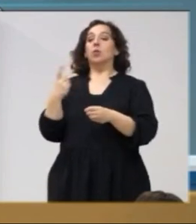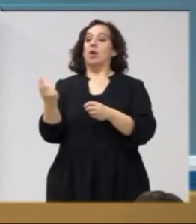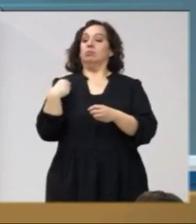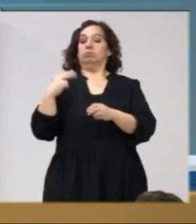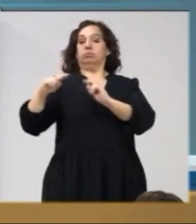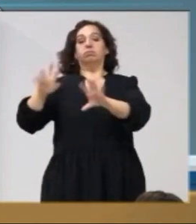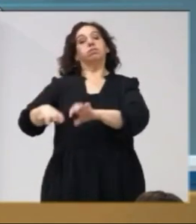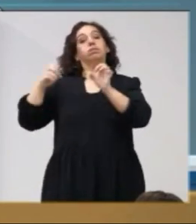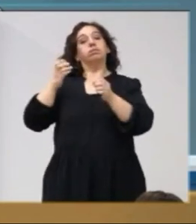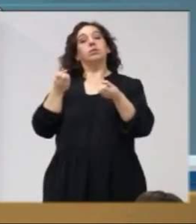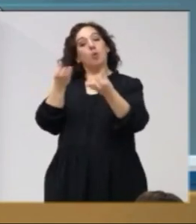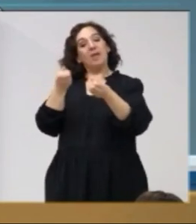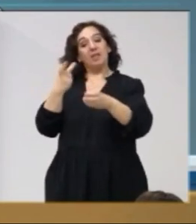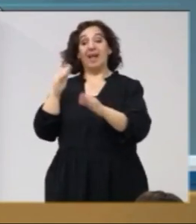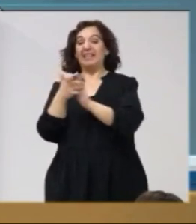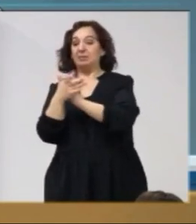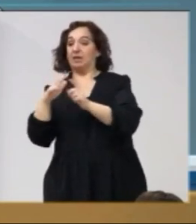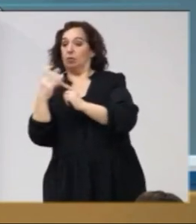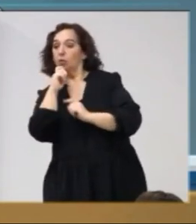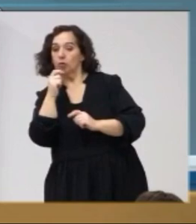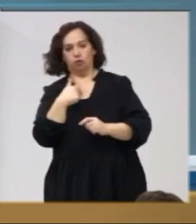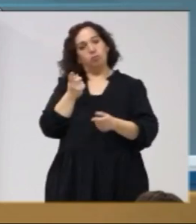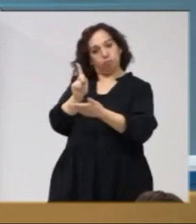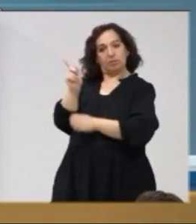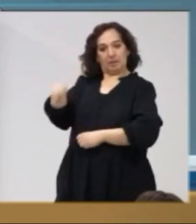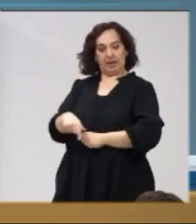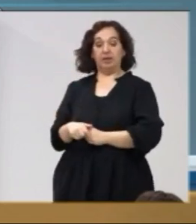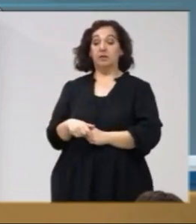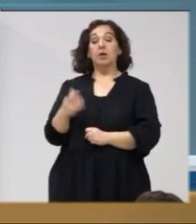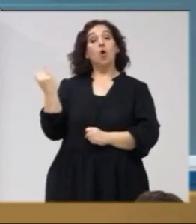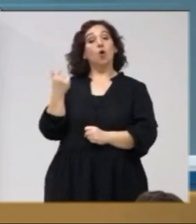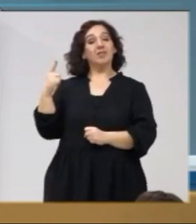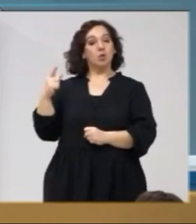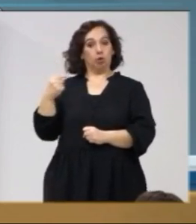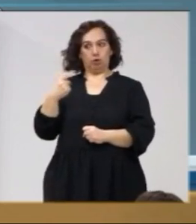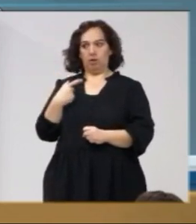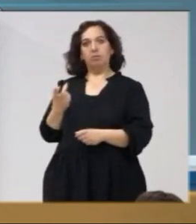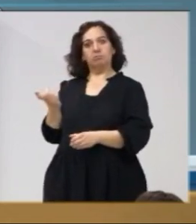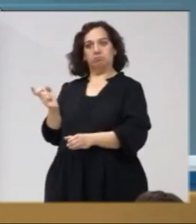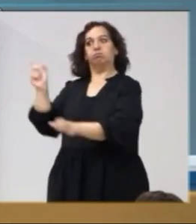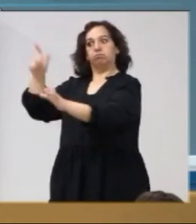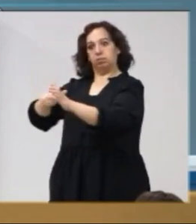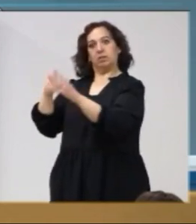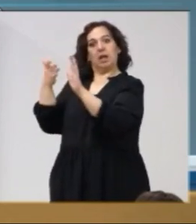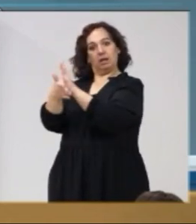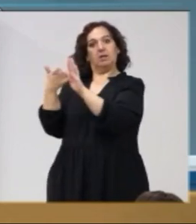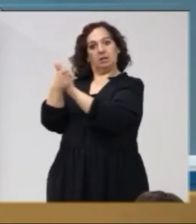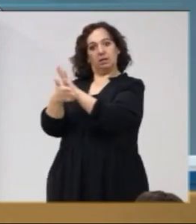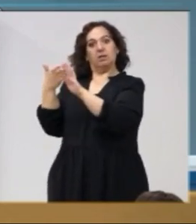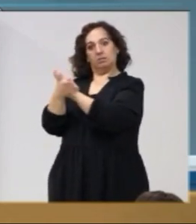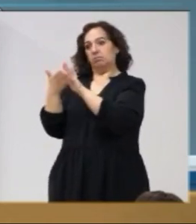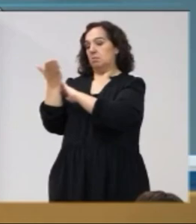yo una comparecencia. José Luis Gochicoa va a ir a esa interpelación a explicar lo que ha